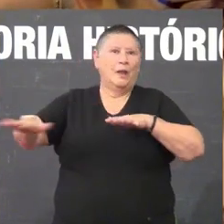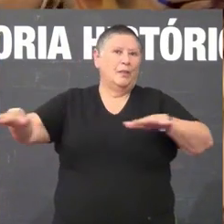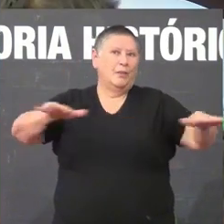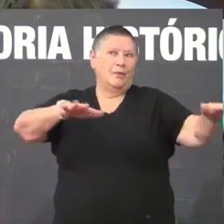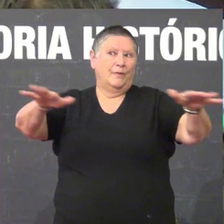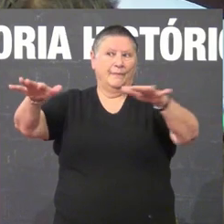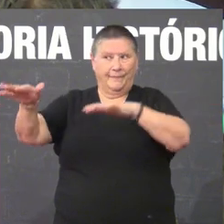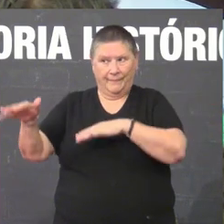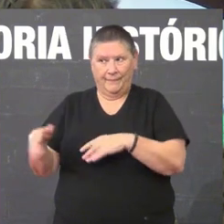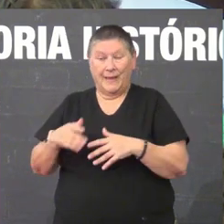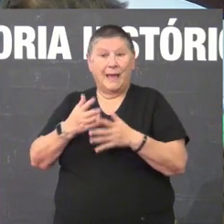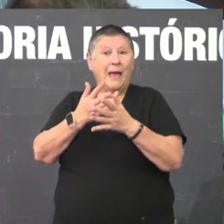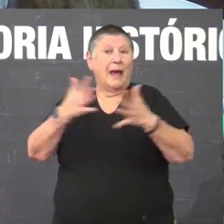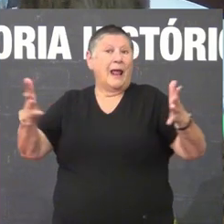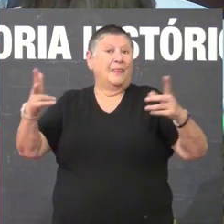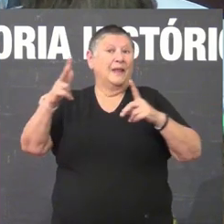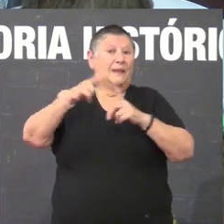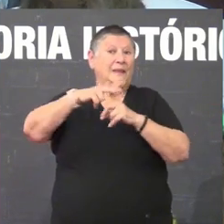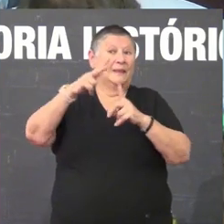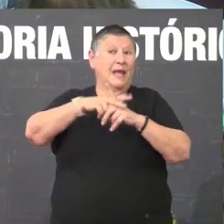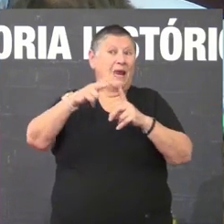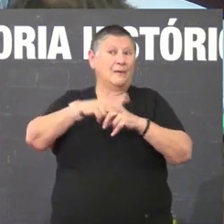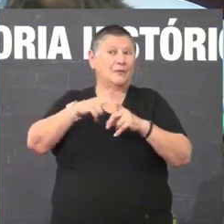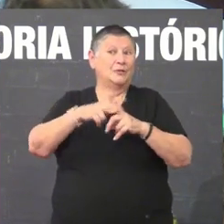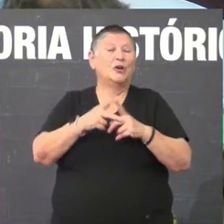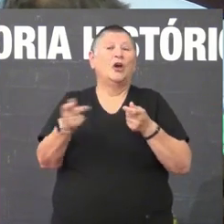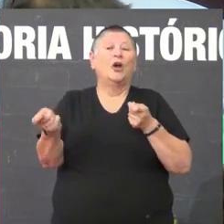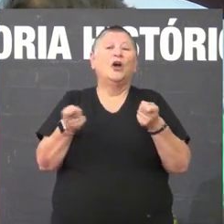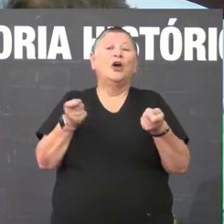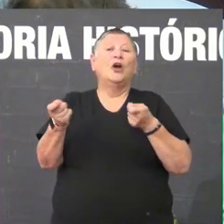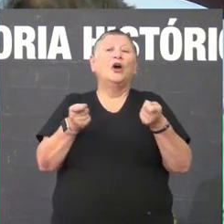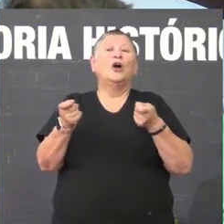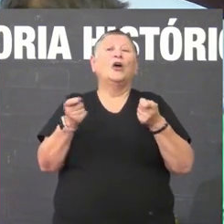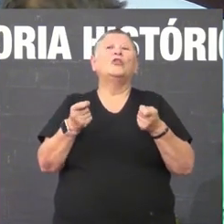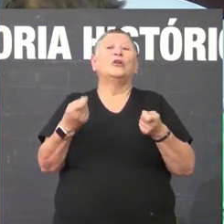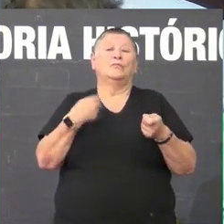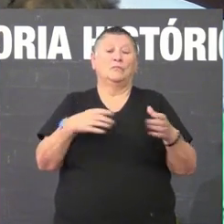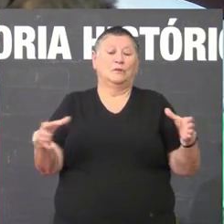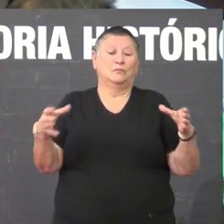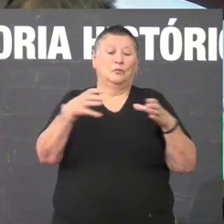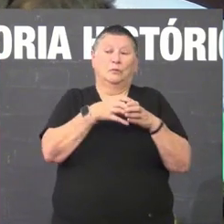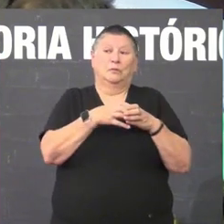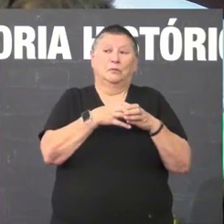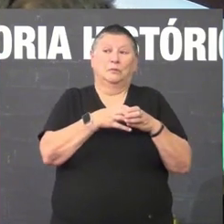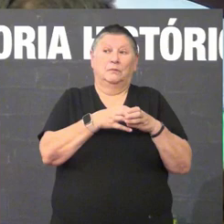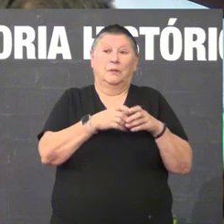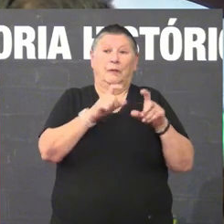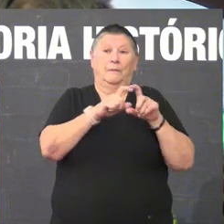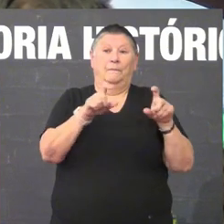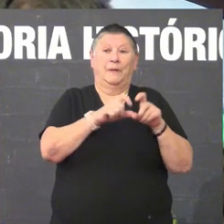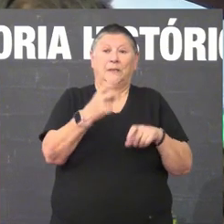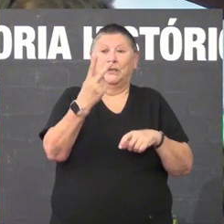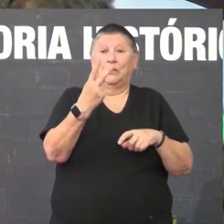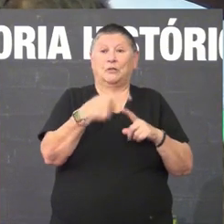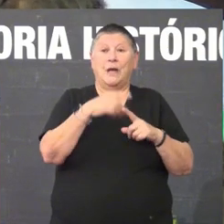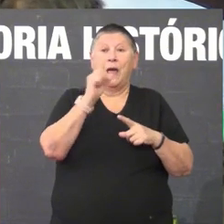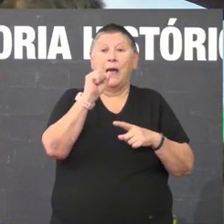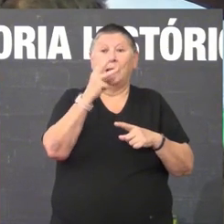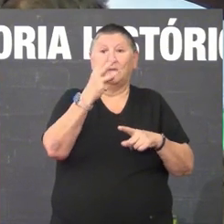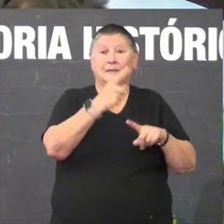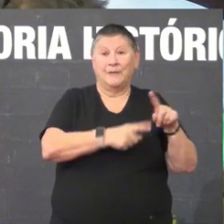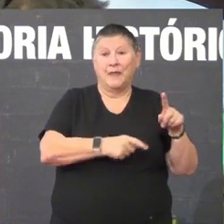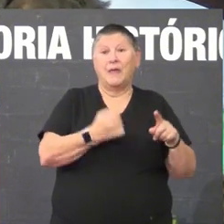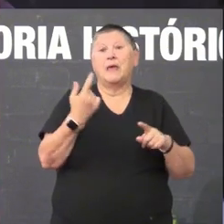las grandes televisiones de masas están controladas por un duopolio que son dos empresas no atresmedia y mediaset